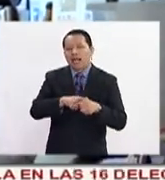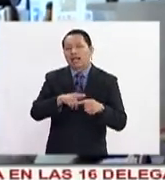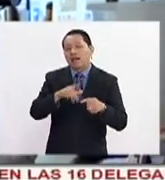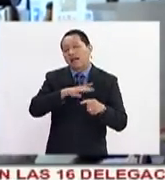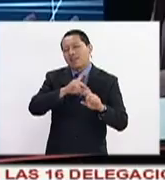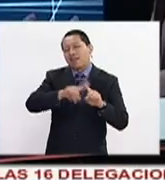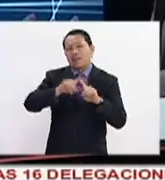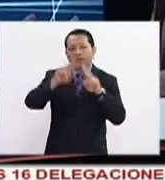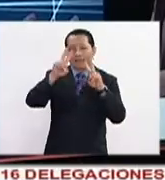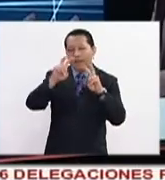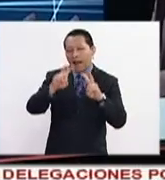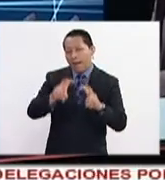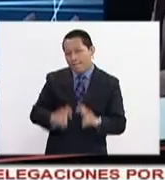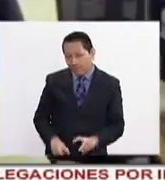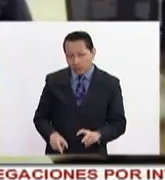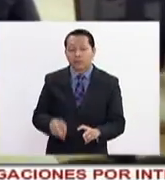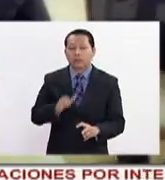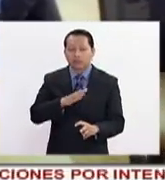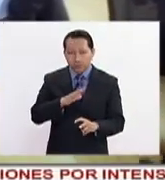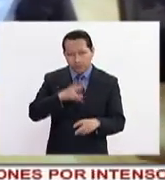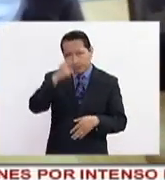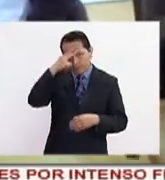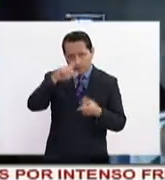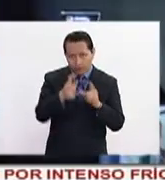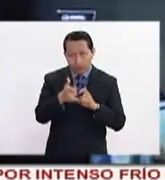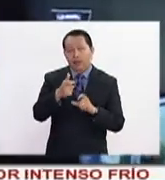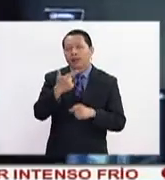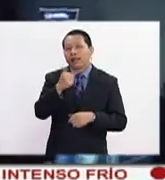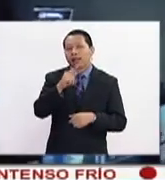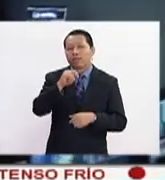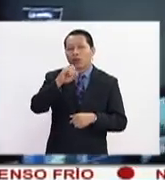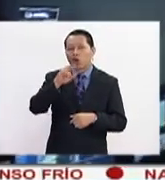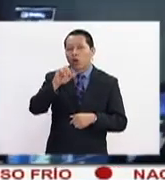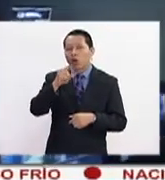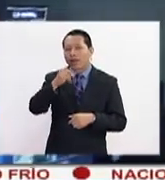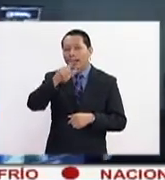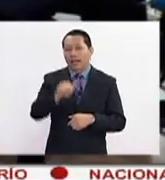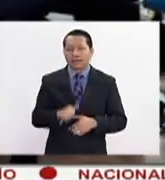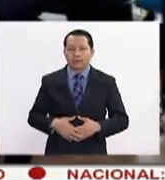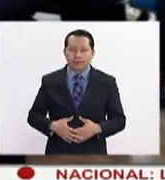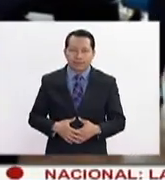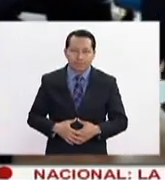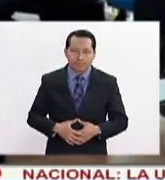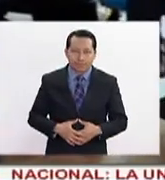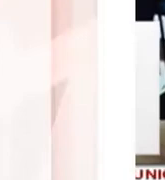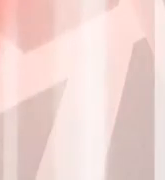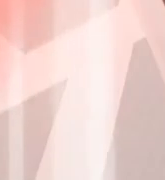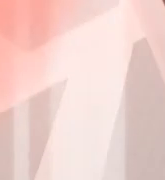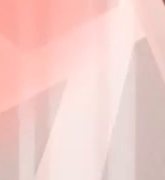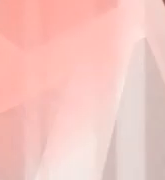de diversos temas. Para México al Día, Gilberto Rodríguez Monroy.